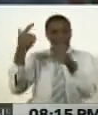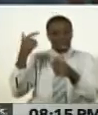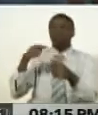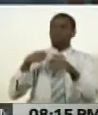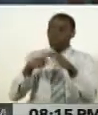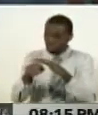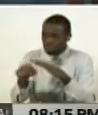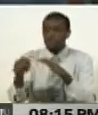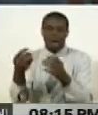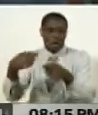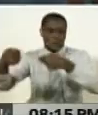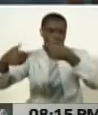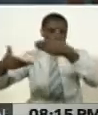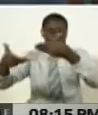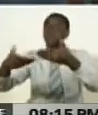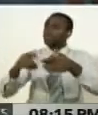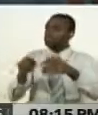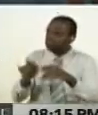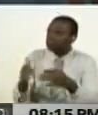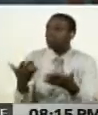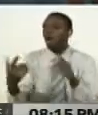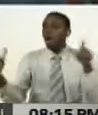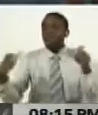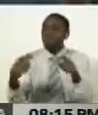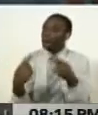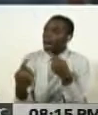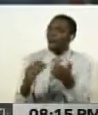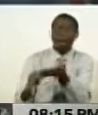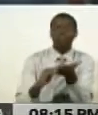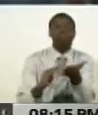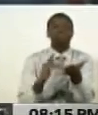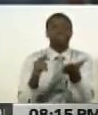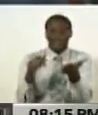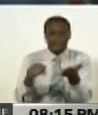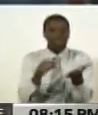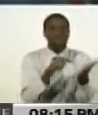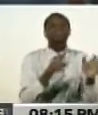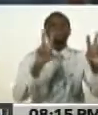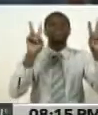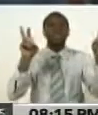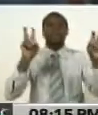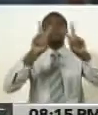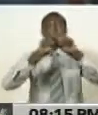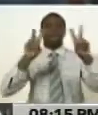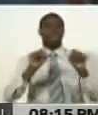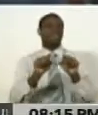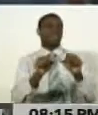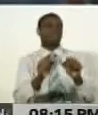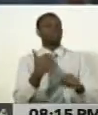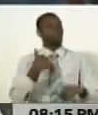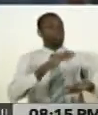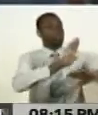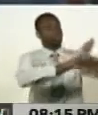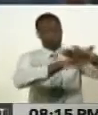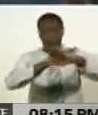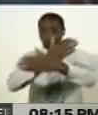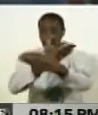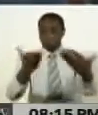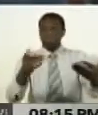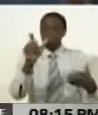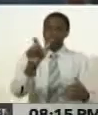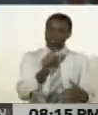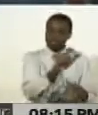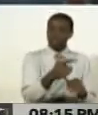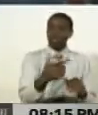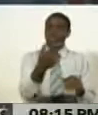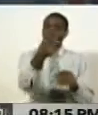nuestra agenda sigue siendo una agenda de paz. Nuestro llamado, tanto a nuestros militantes como